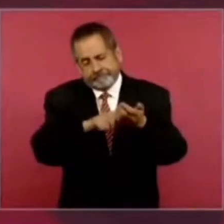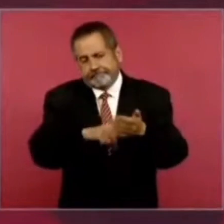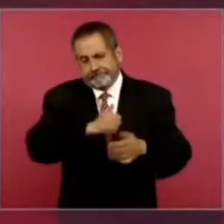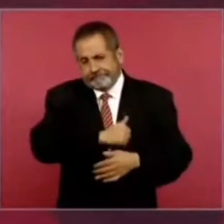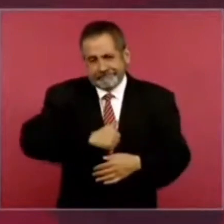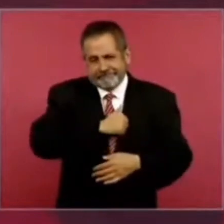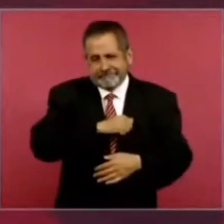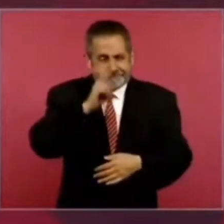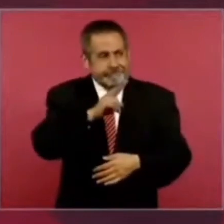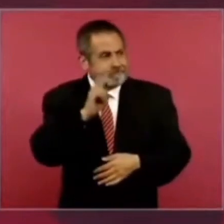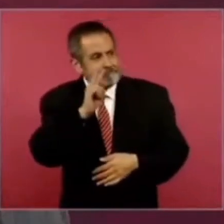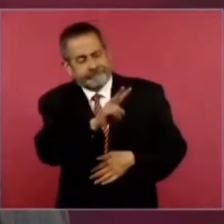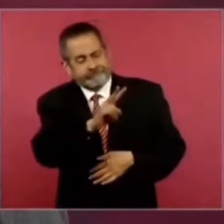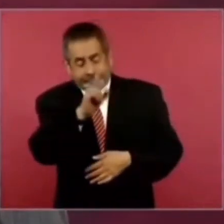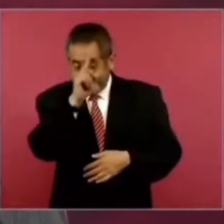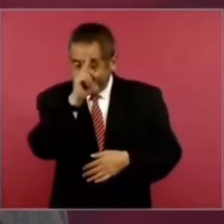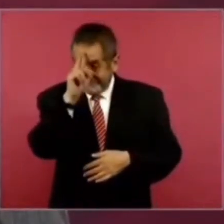que sentimos mucho,